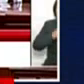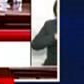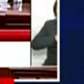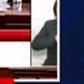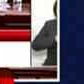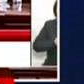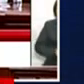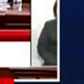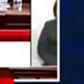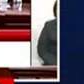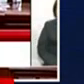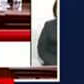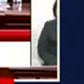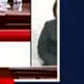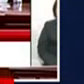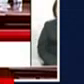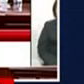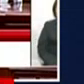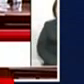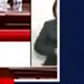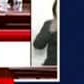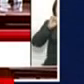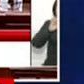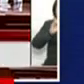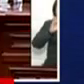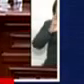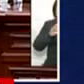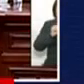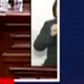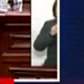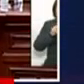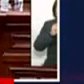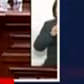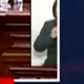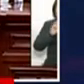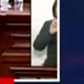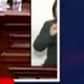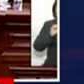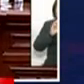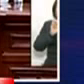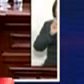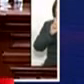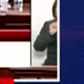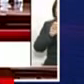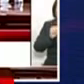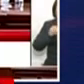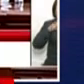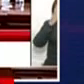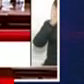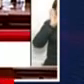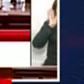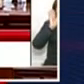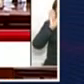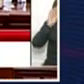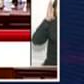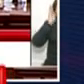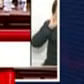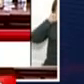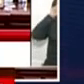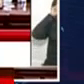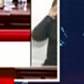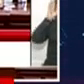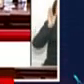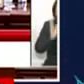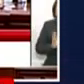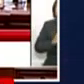definitivamente el hecho que ha sucedido el día de ayer con esta decisión de los grupos políticos que están en el